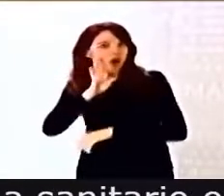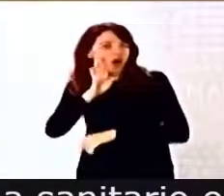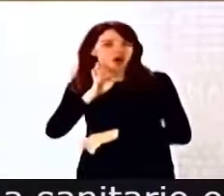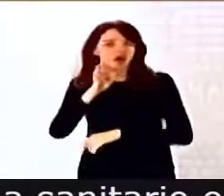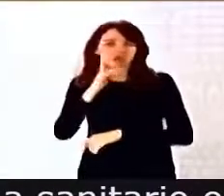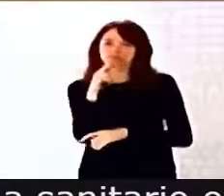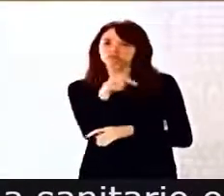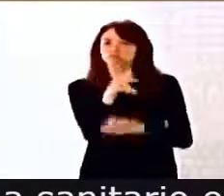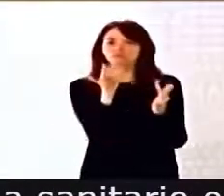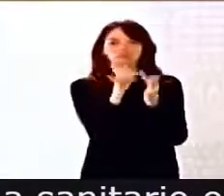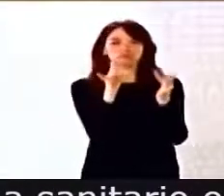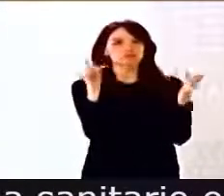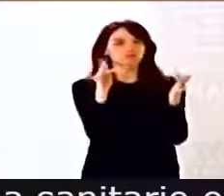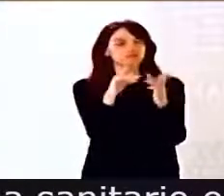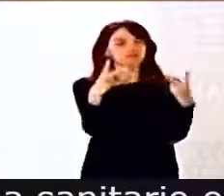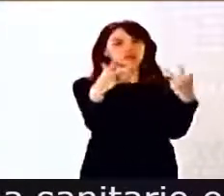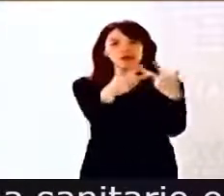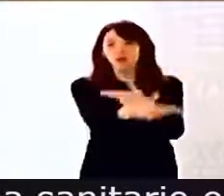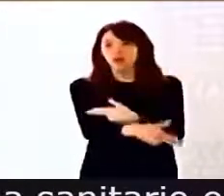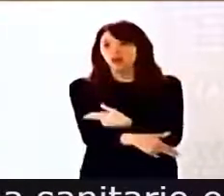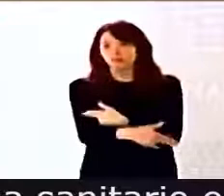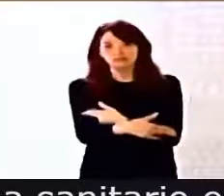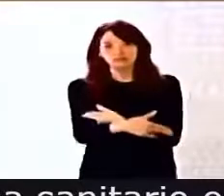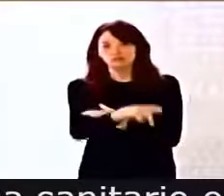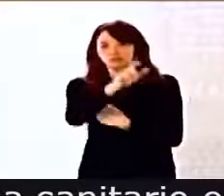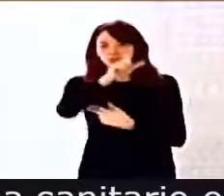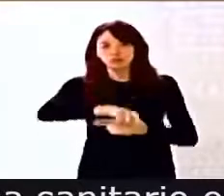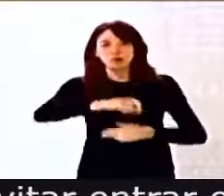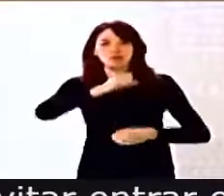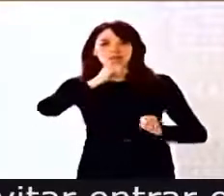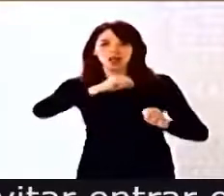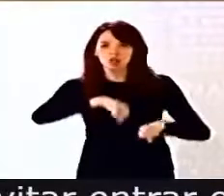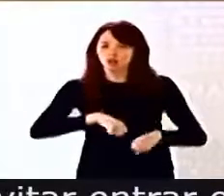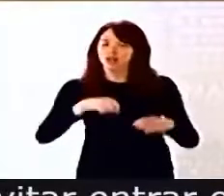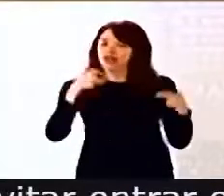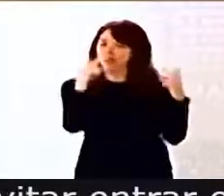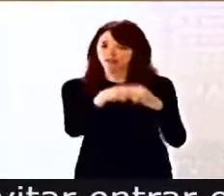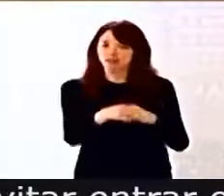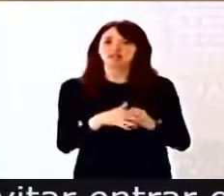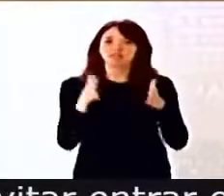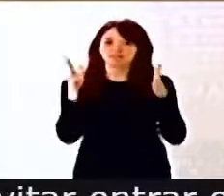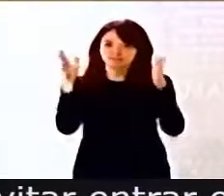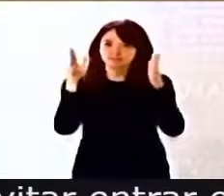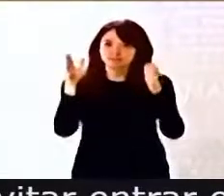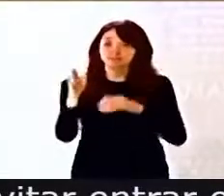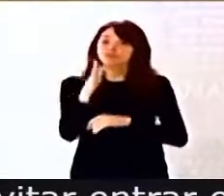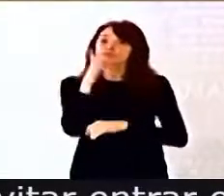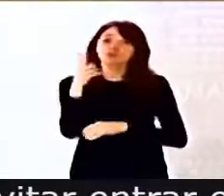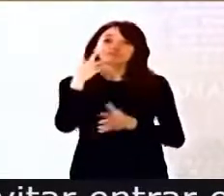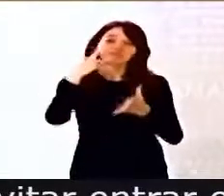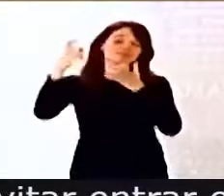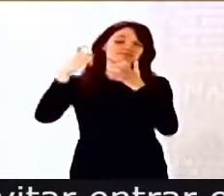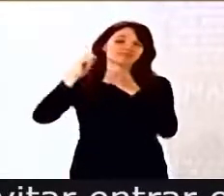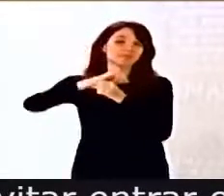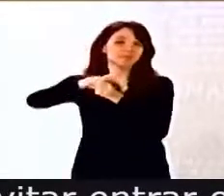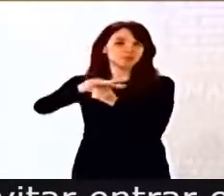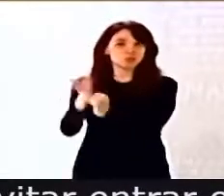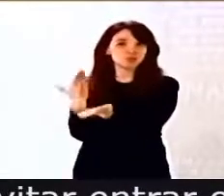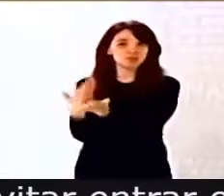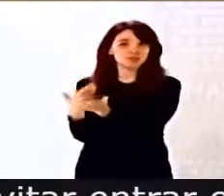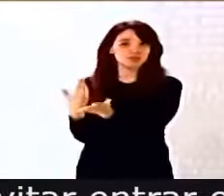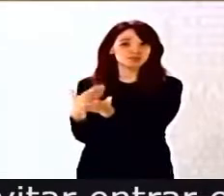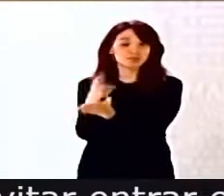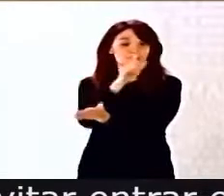evitar en la medida de lo posible entrar en contacto con esas personas más vulnerables. Porque lo que nos ha demostrado el virus es que con las personas